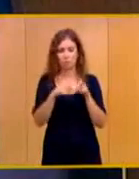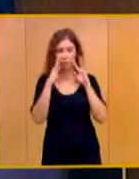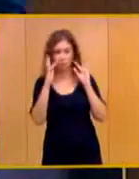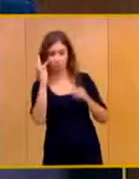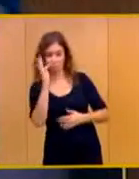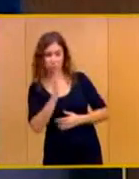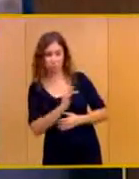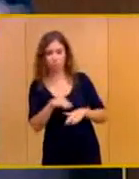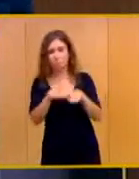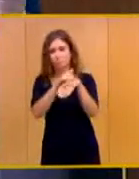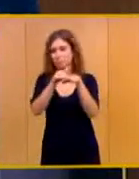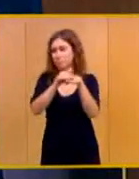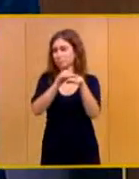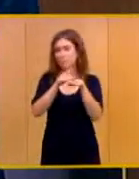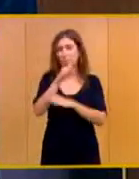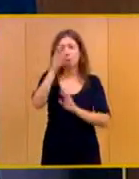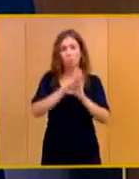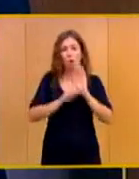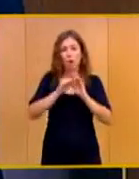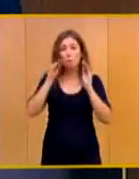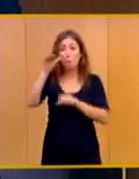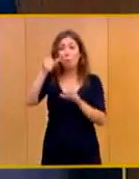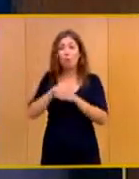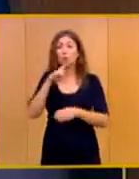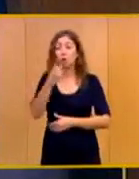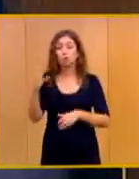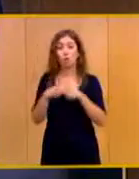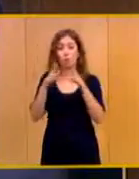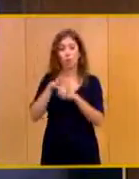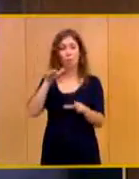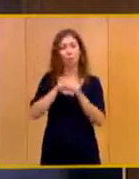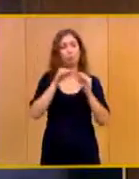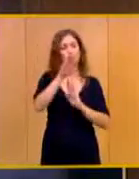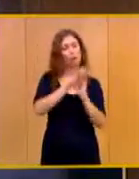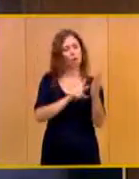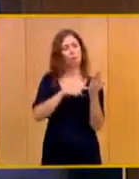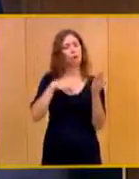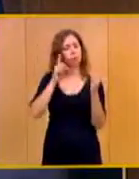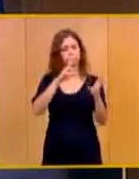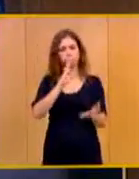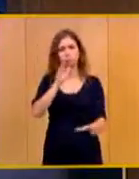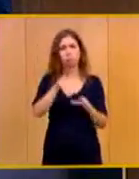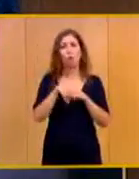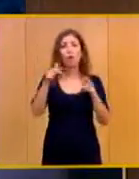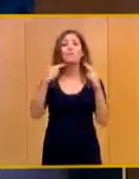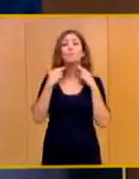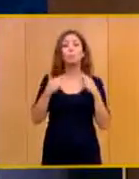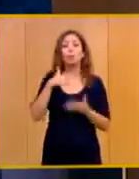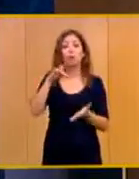que ver con el programa que fue votado por los españoles ni con el programa que estos diputados votaron en la sesión de investidura.